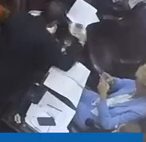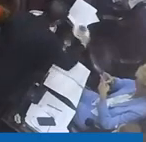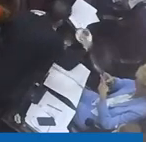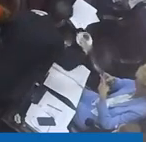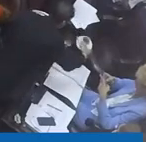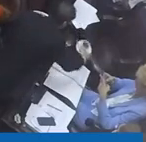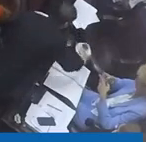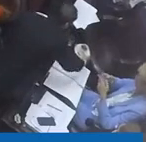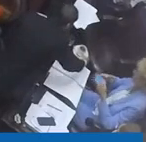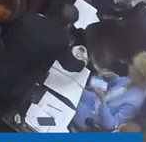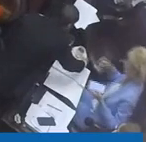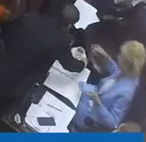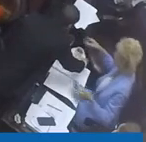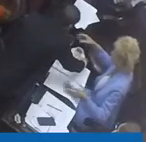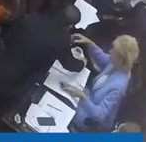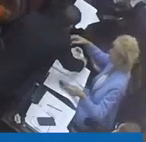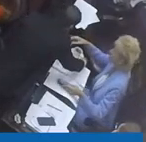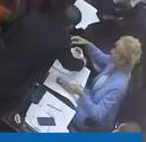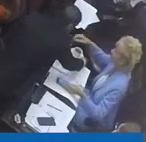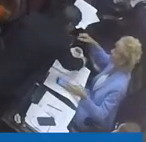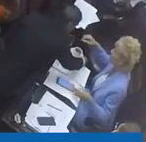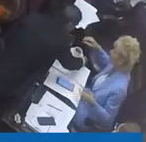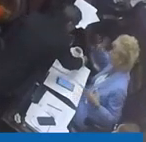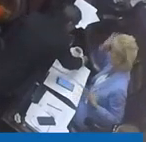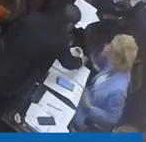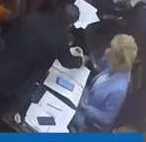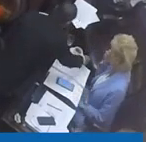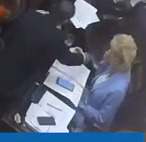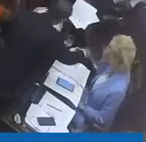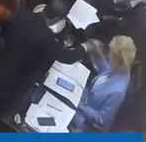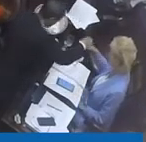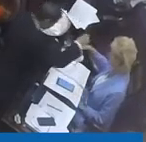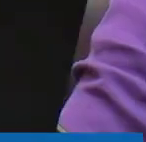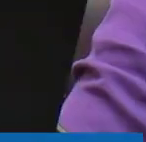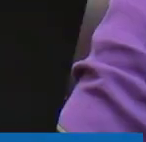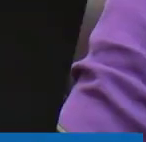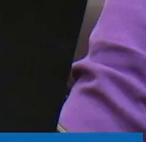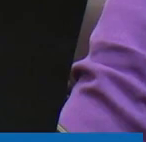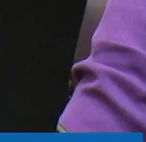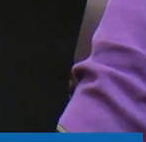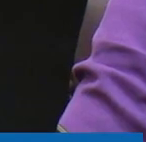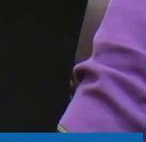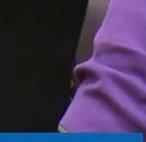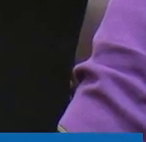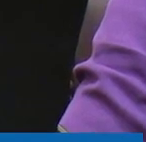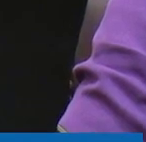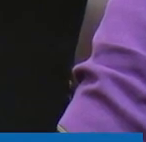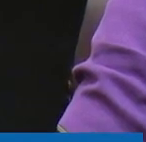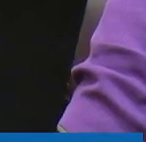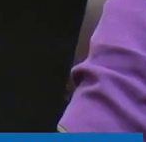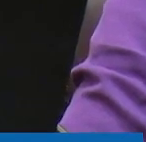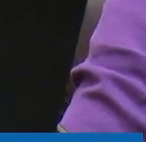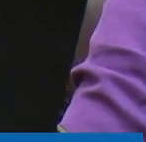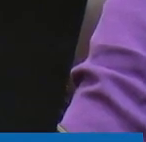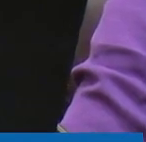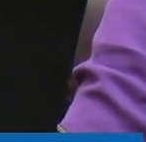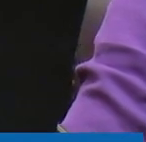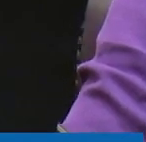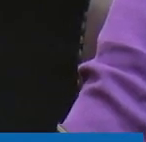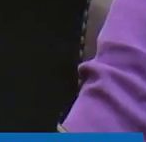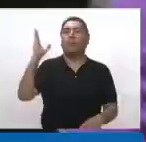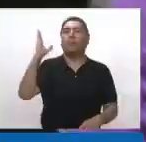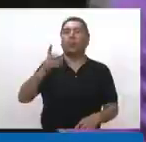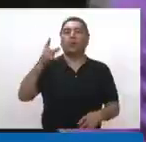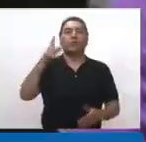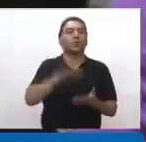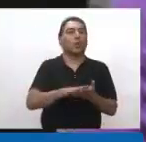La Krexel. Gracias, señora Presidente. Bueno, antes de referirme al tema puntual respecto de la